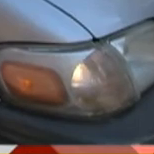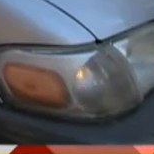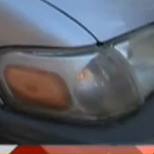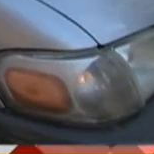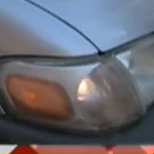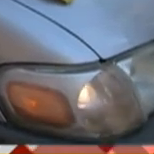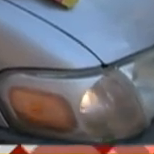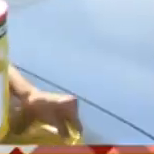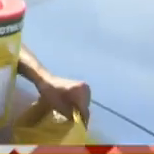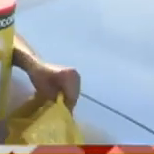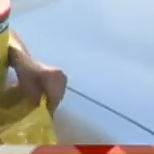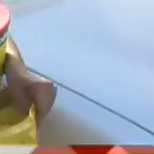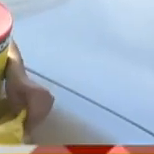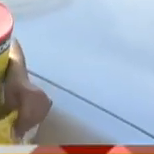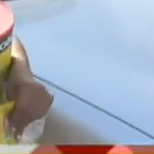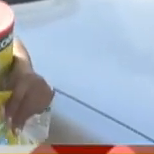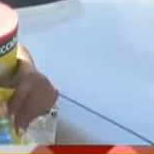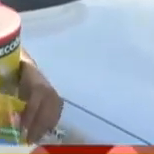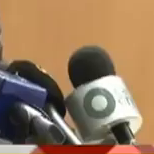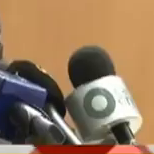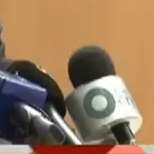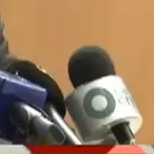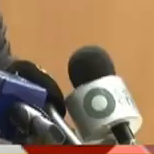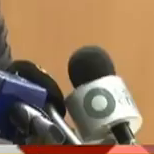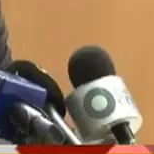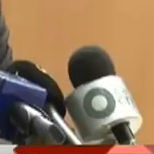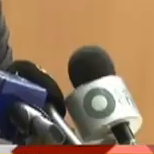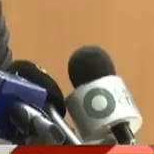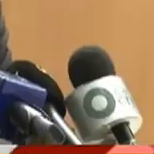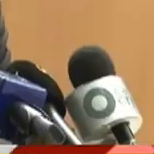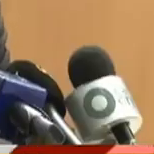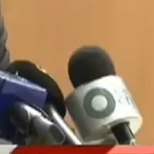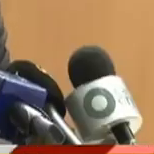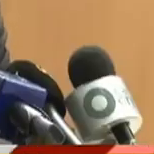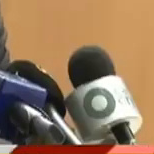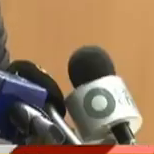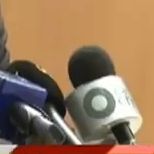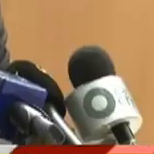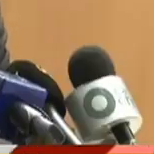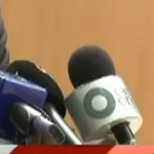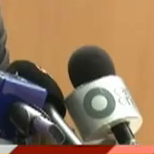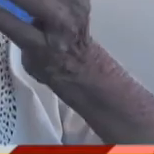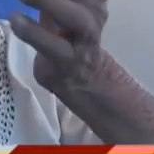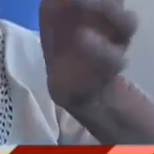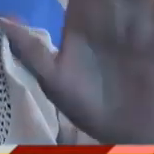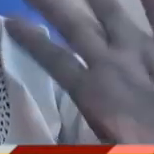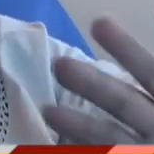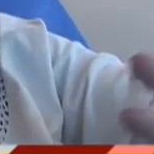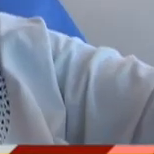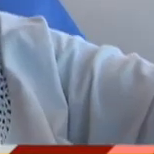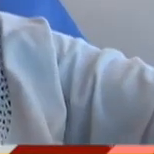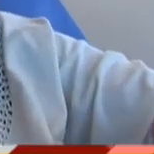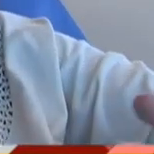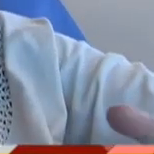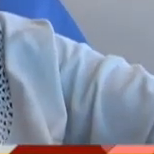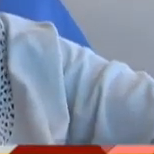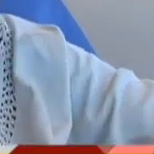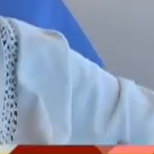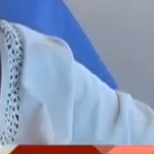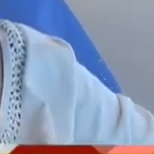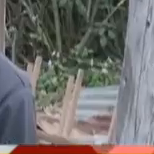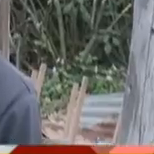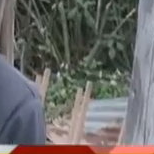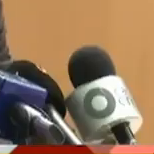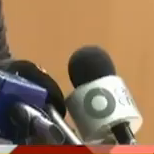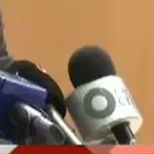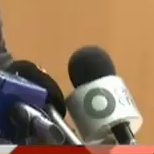denuncias en el Estado de México y en Irapuato, allá en Guanajuato. Santiago Nieto, titular de la FEPADE, advirtió que se llevará ante la justicia a quien